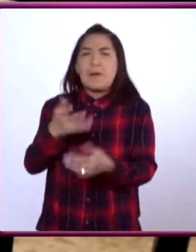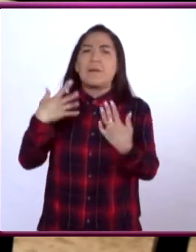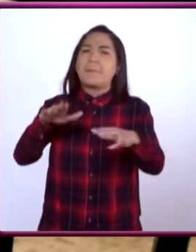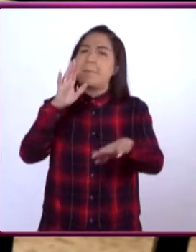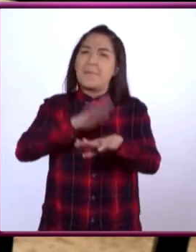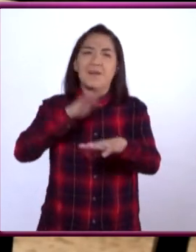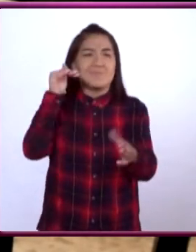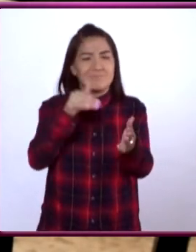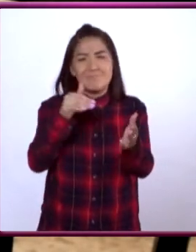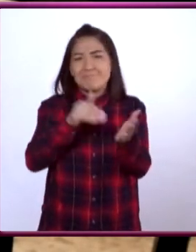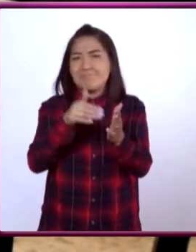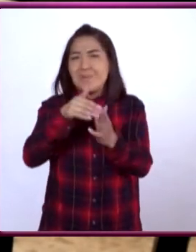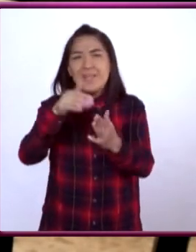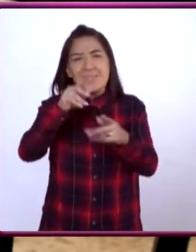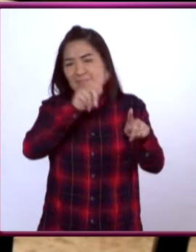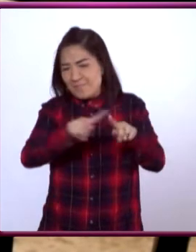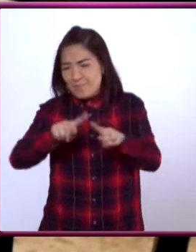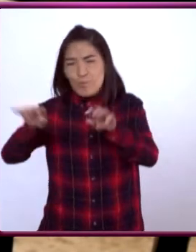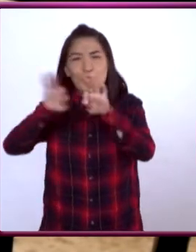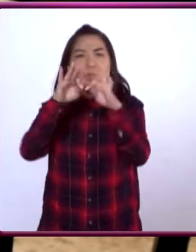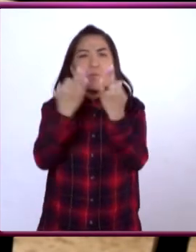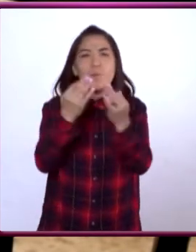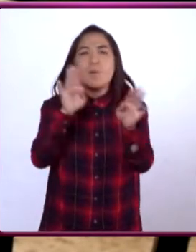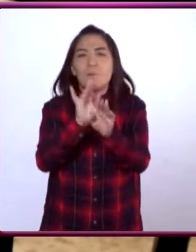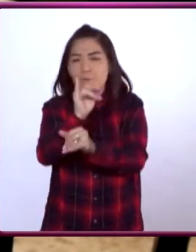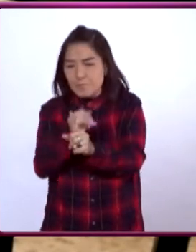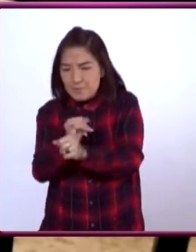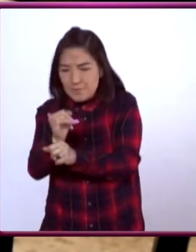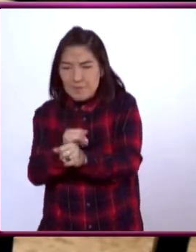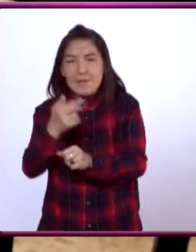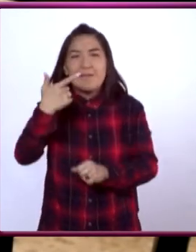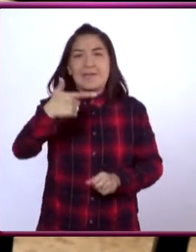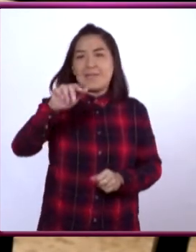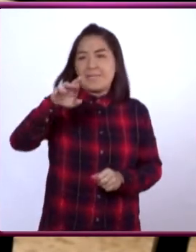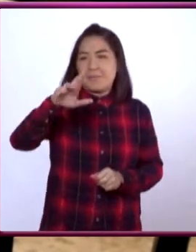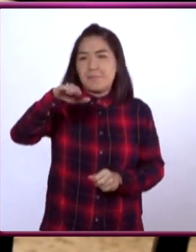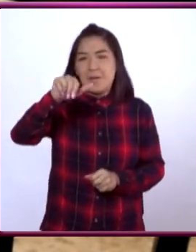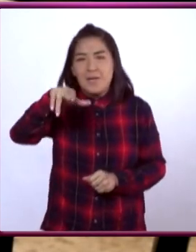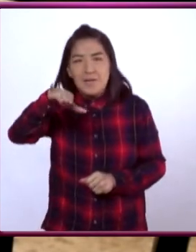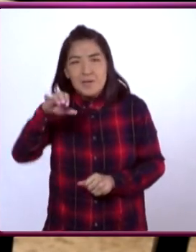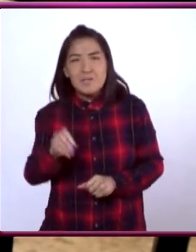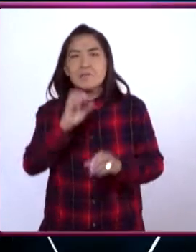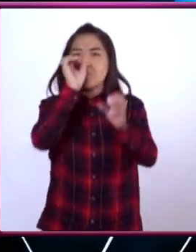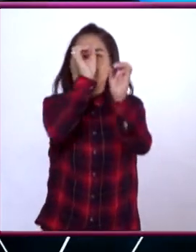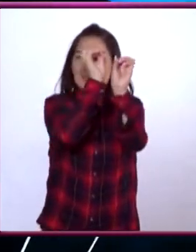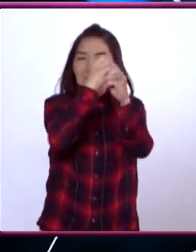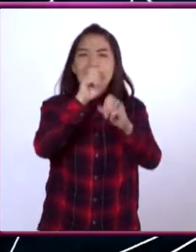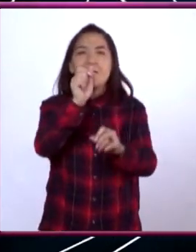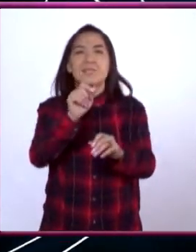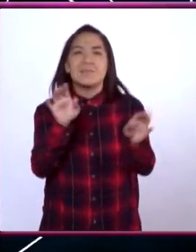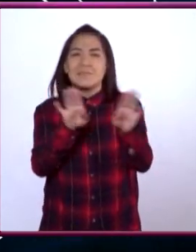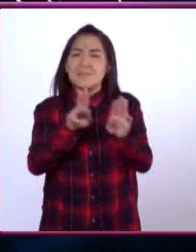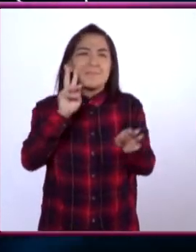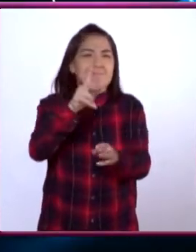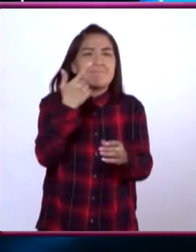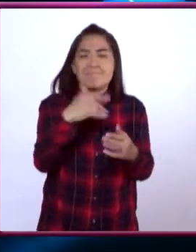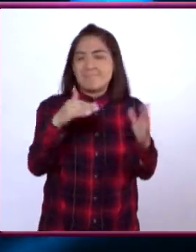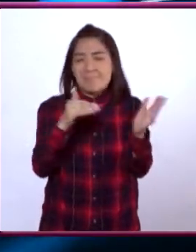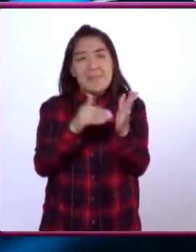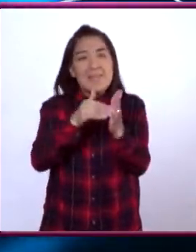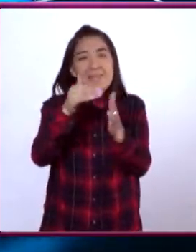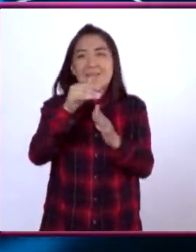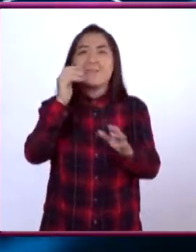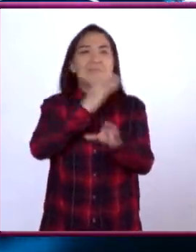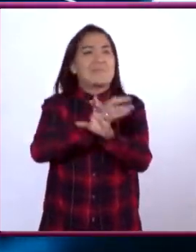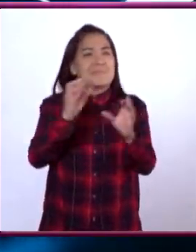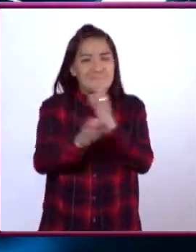la observamos. Tenemos 1000 maneras de observar una reacción con detectores de silicio, detectores de germanio, cámaras de ionización,